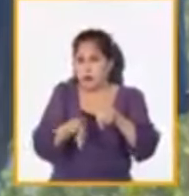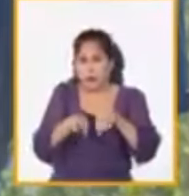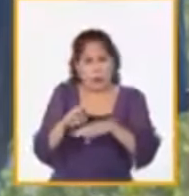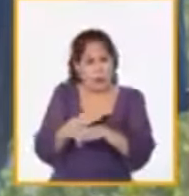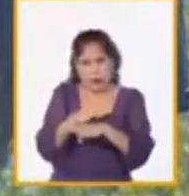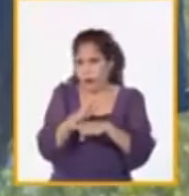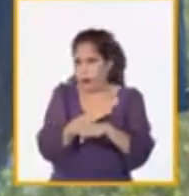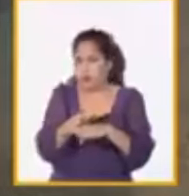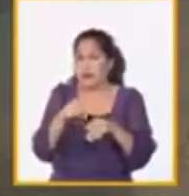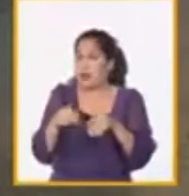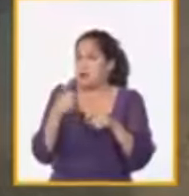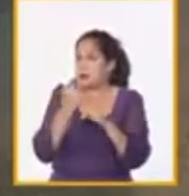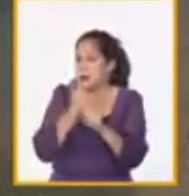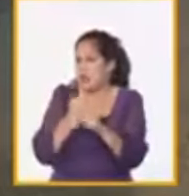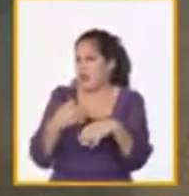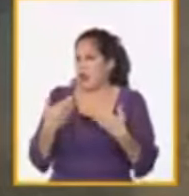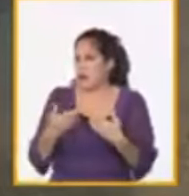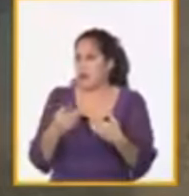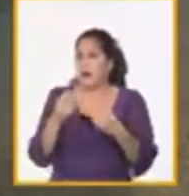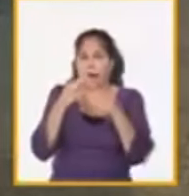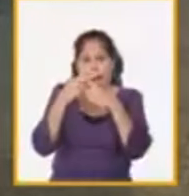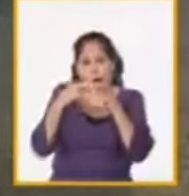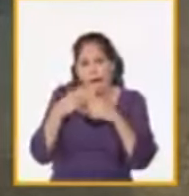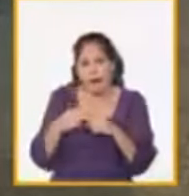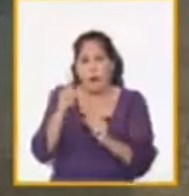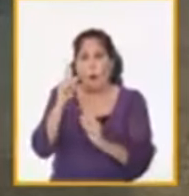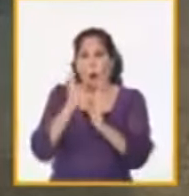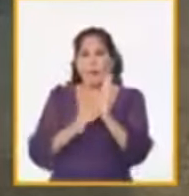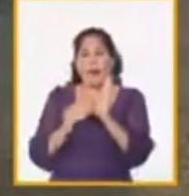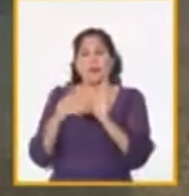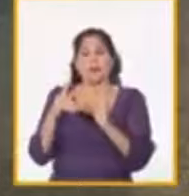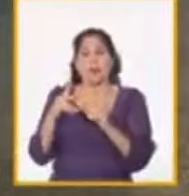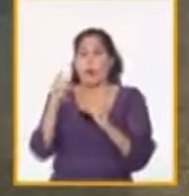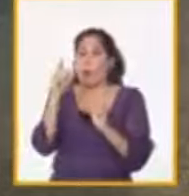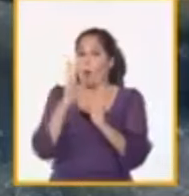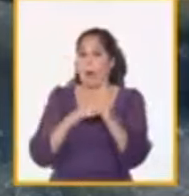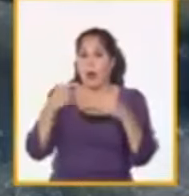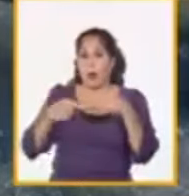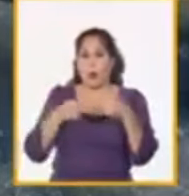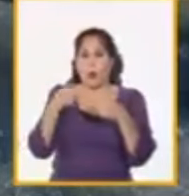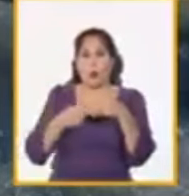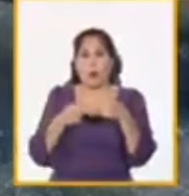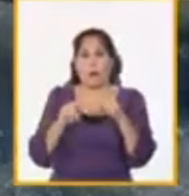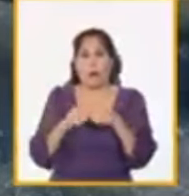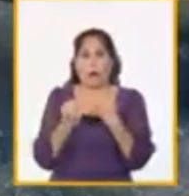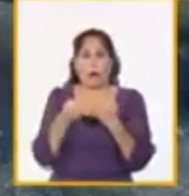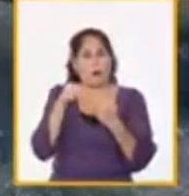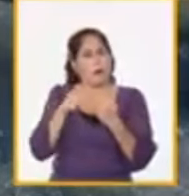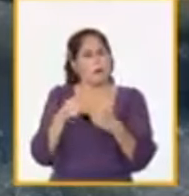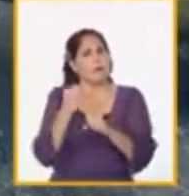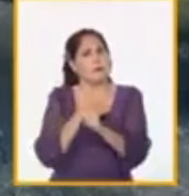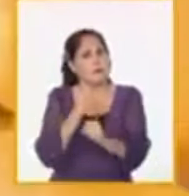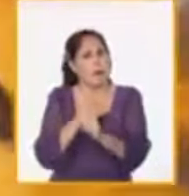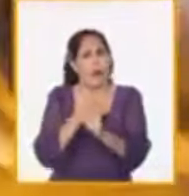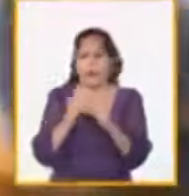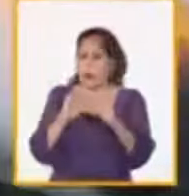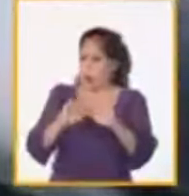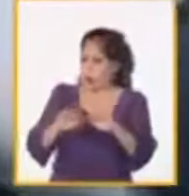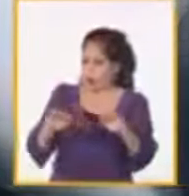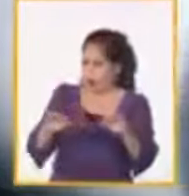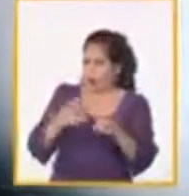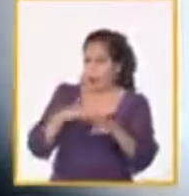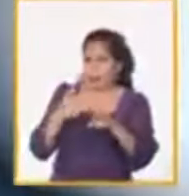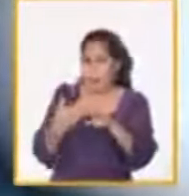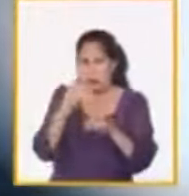Se elabora de forma constante. Más de un mes con interrupción en el eje de Cacoyubín. Hoy se encuentra trabajando de forma estable gracias al